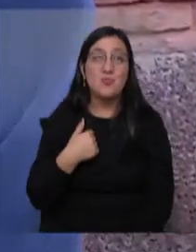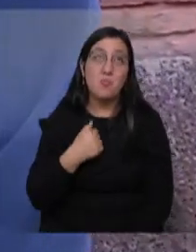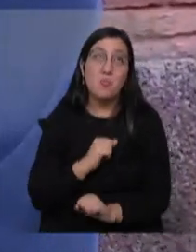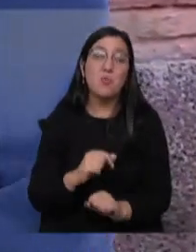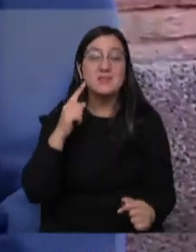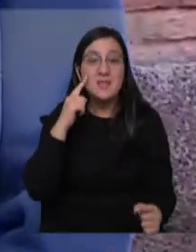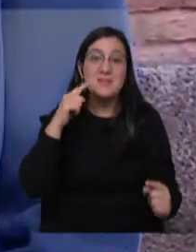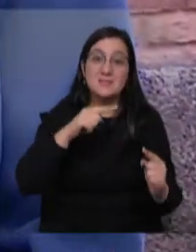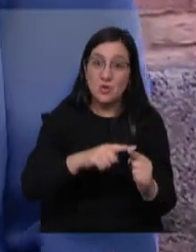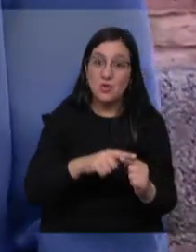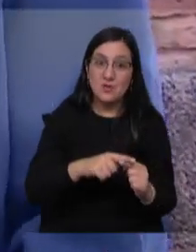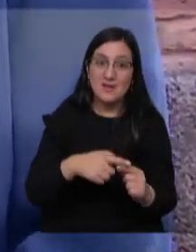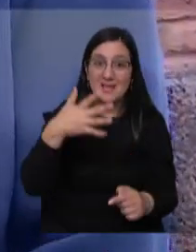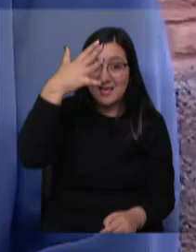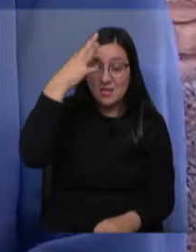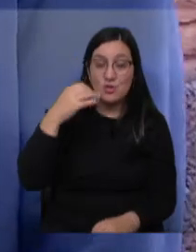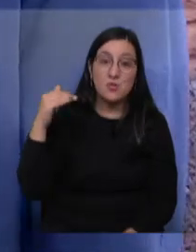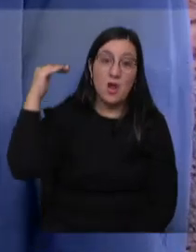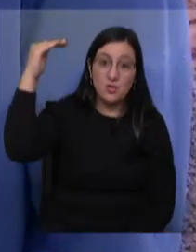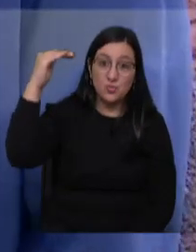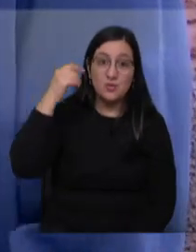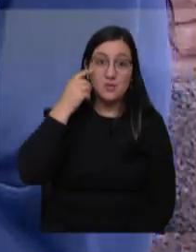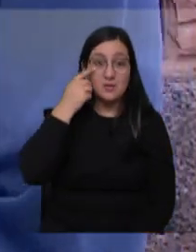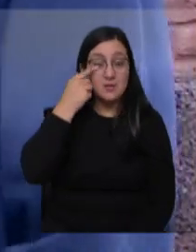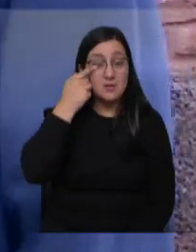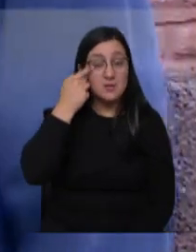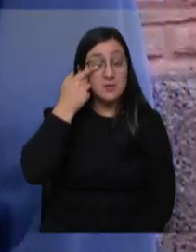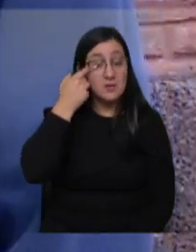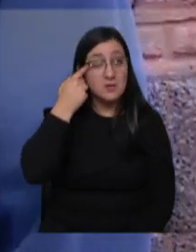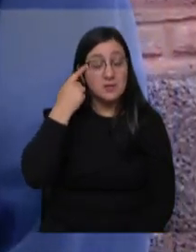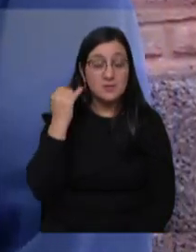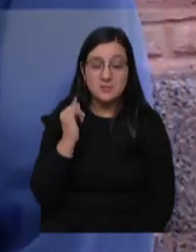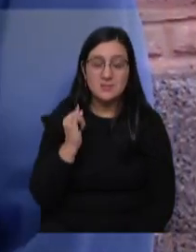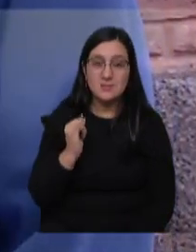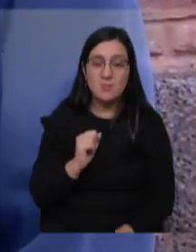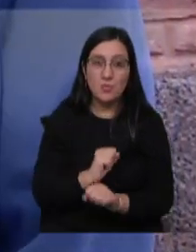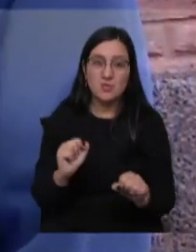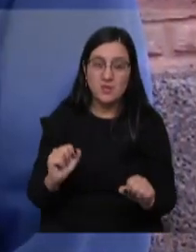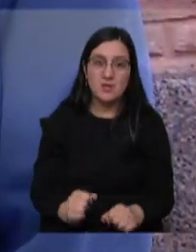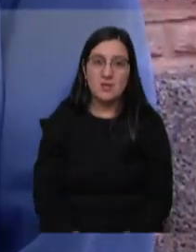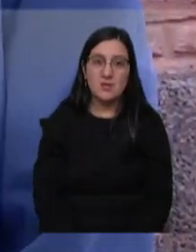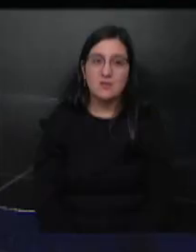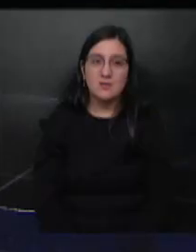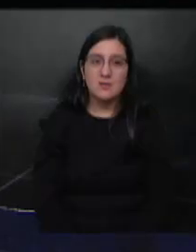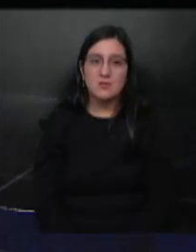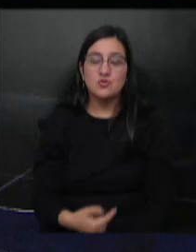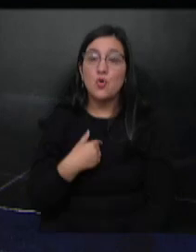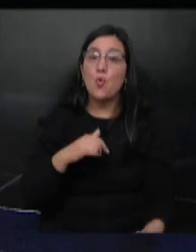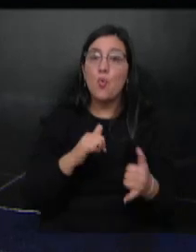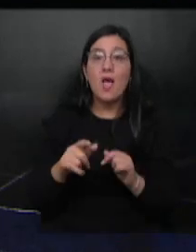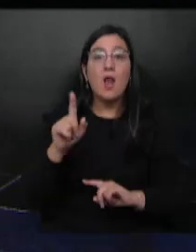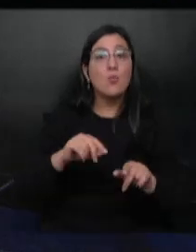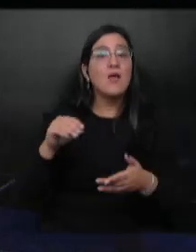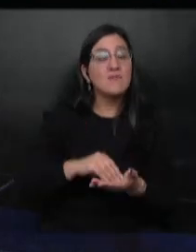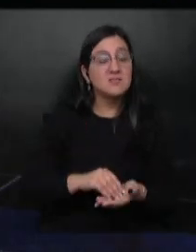para en algún momento. Creo que tengo altura, ¿no? Está bien, ¿no? Altura, todo. Re. Podría ser. Jugué al handball alguna